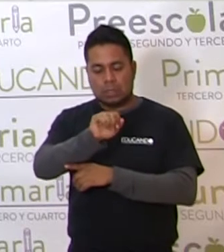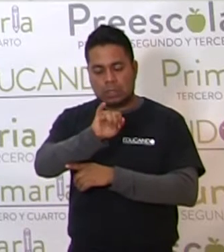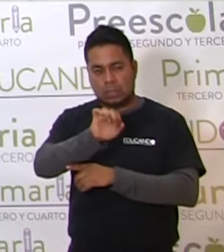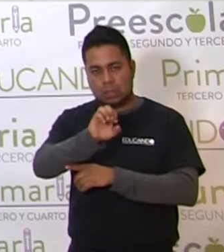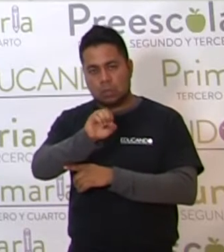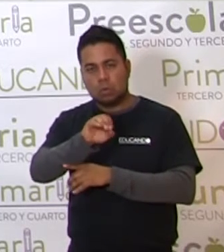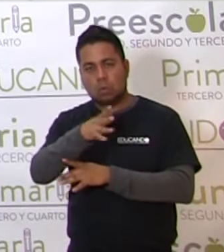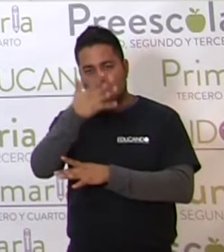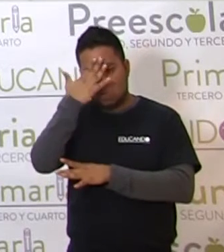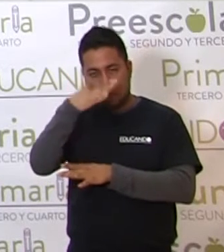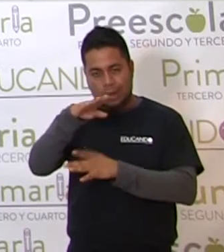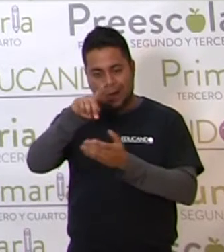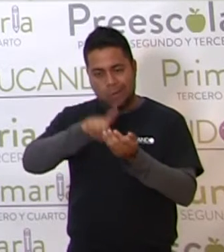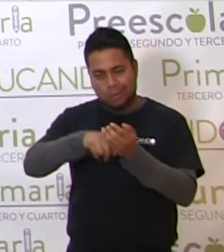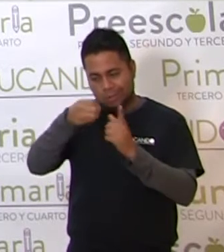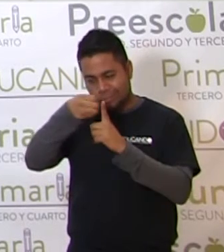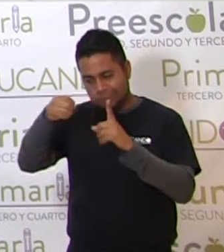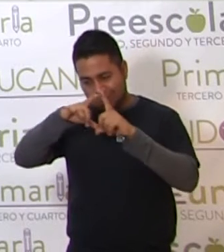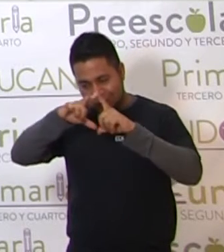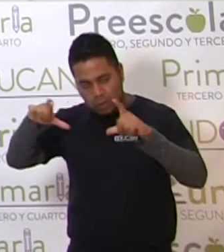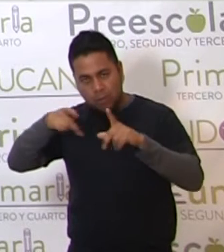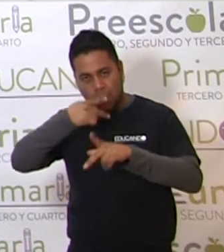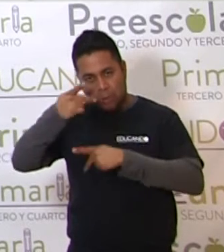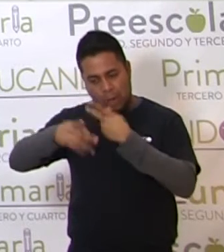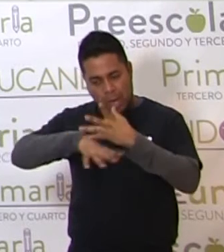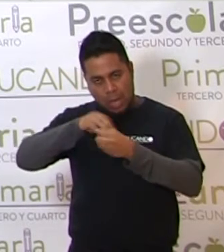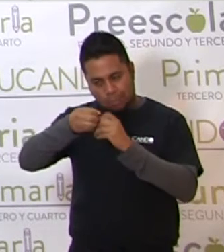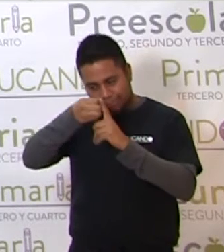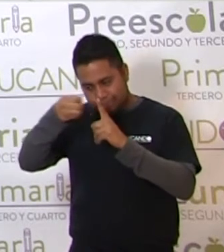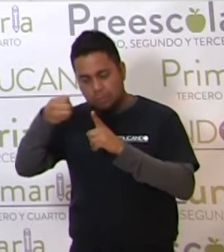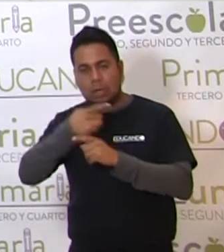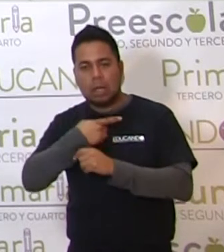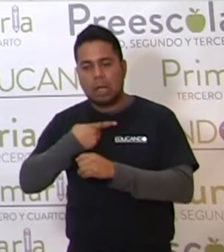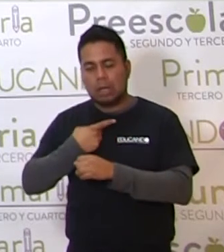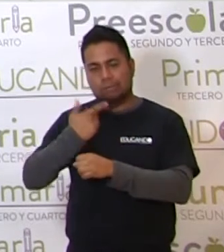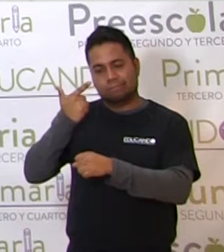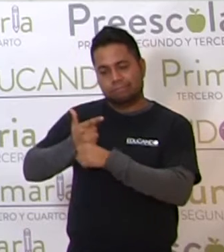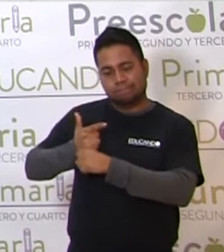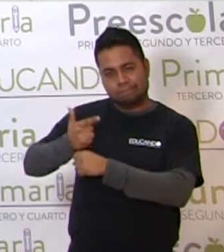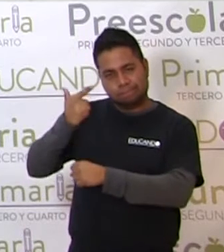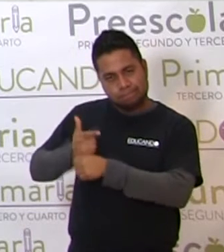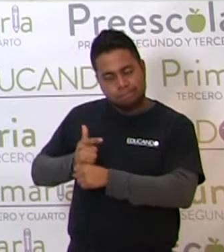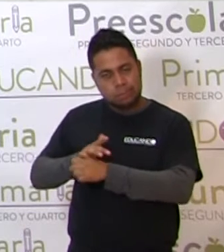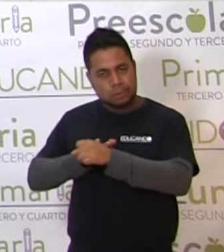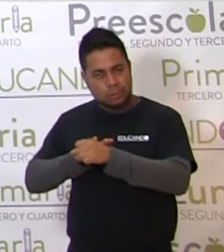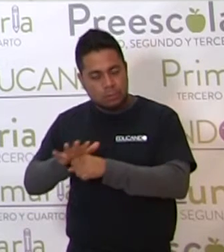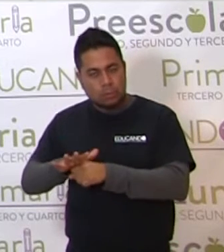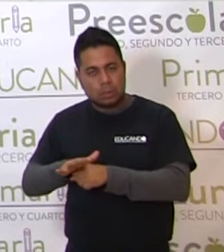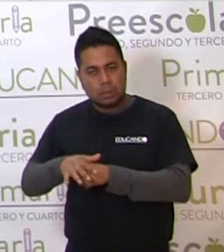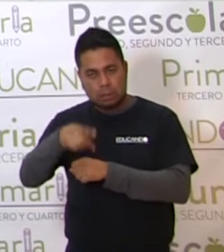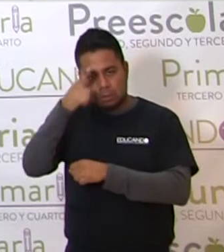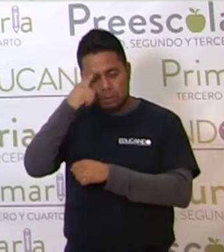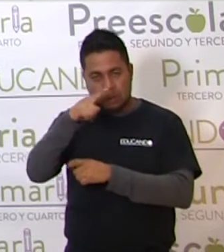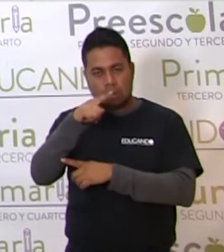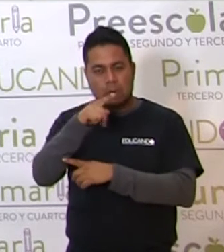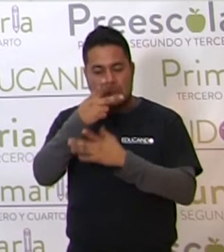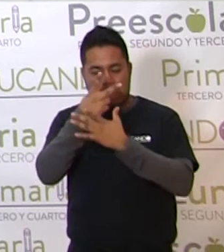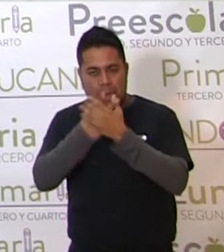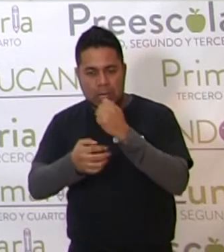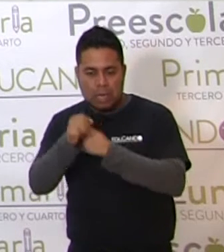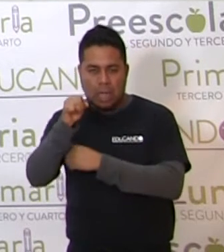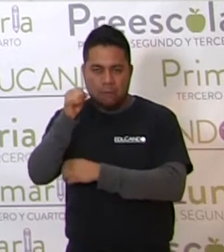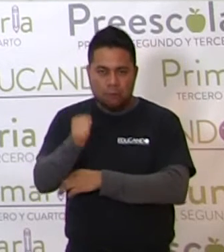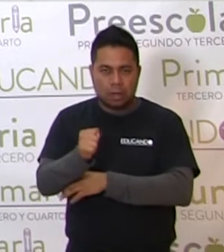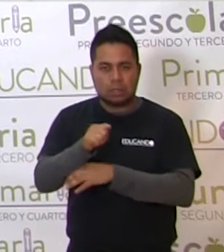de los versos en las estrofas de los poemas tenemos que aprender a identificar cuál es la sílaba tónica En